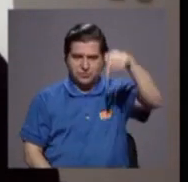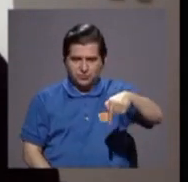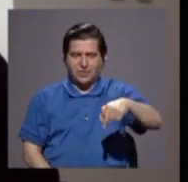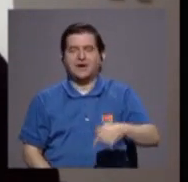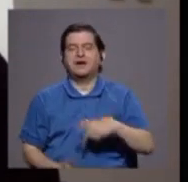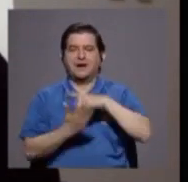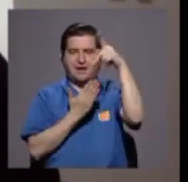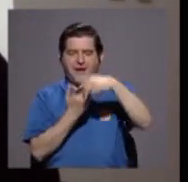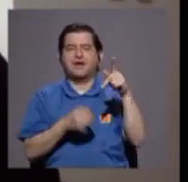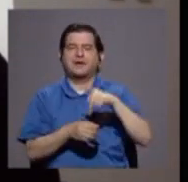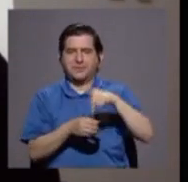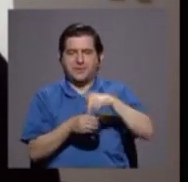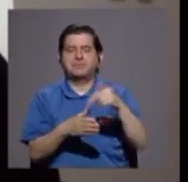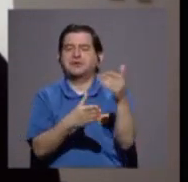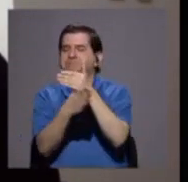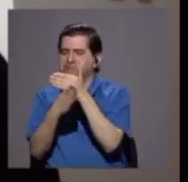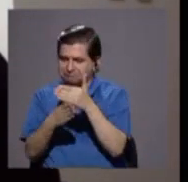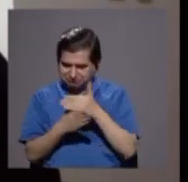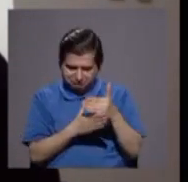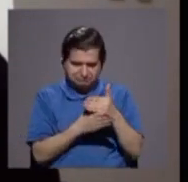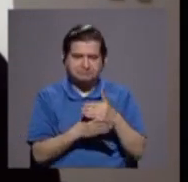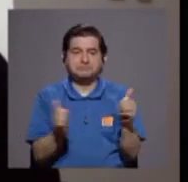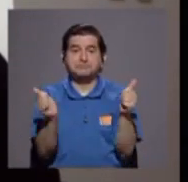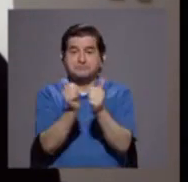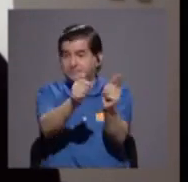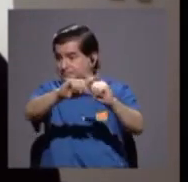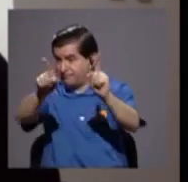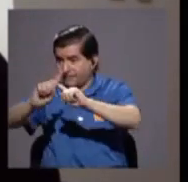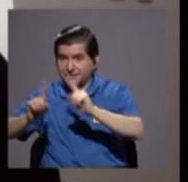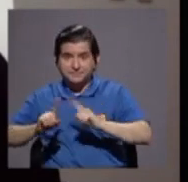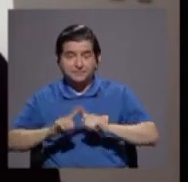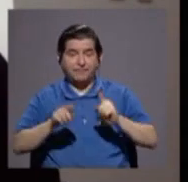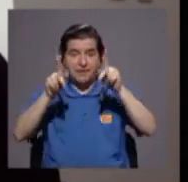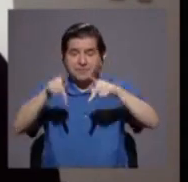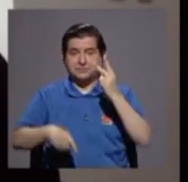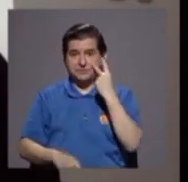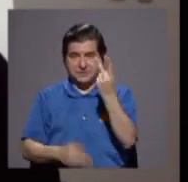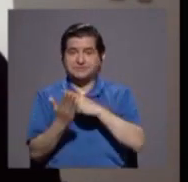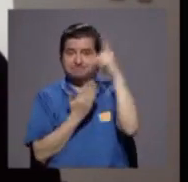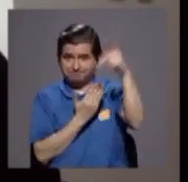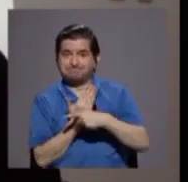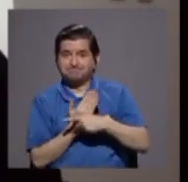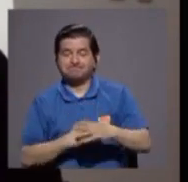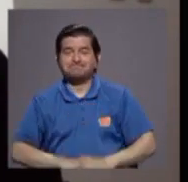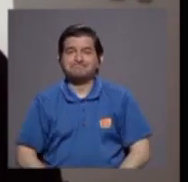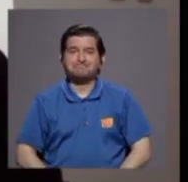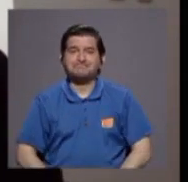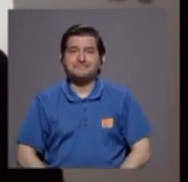su programa y compartir con las y los televidentes.